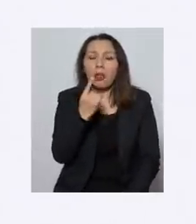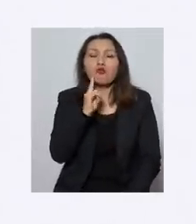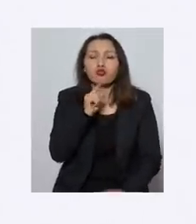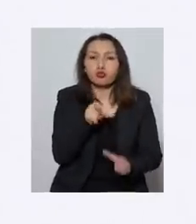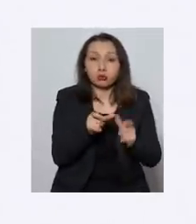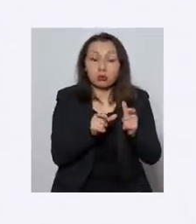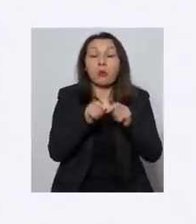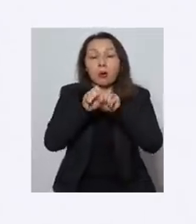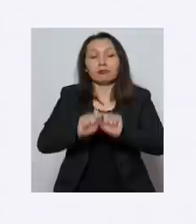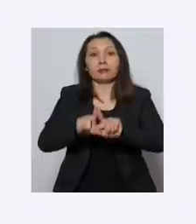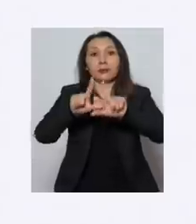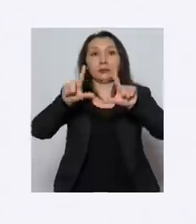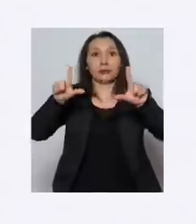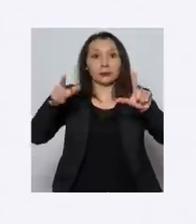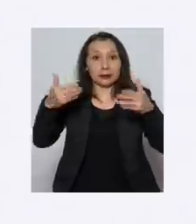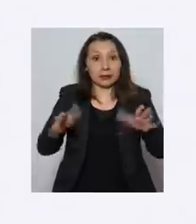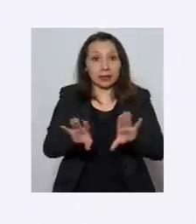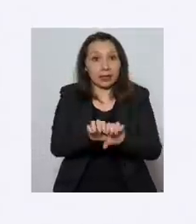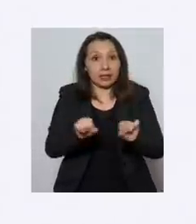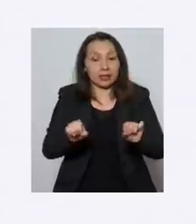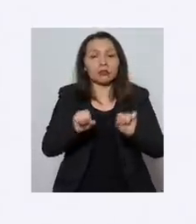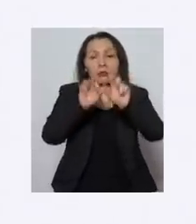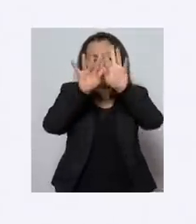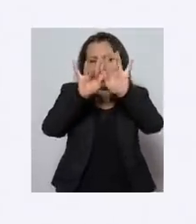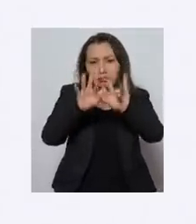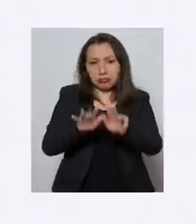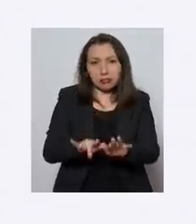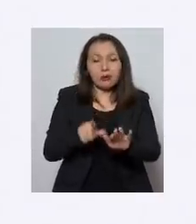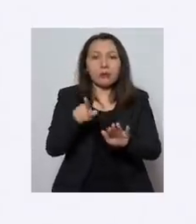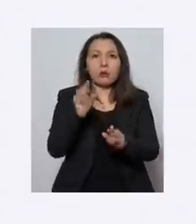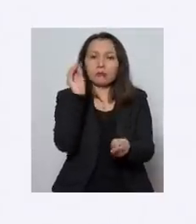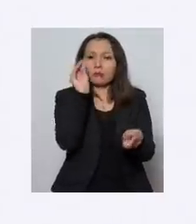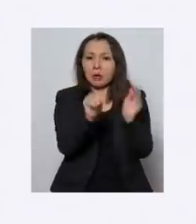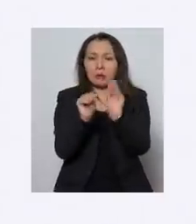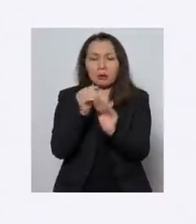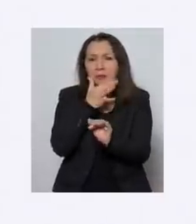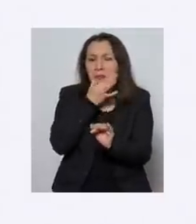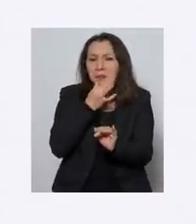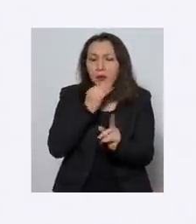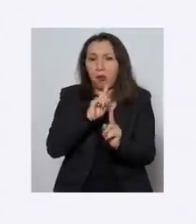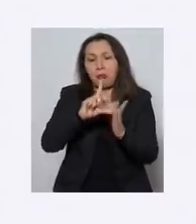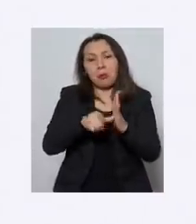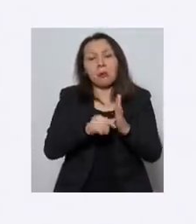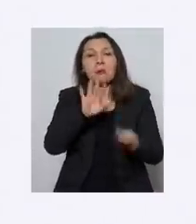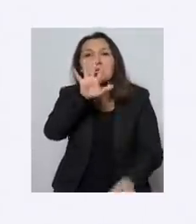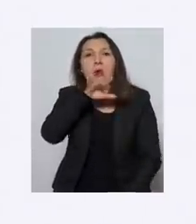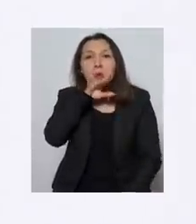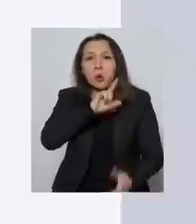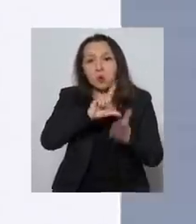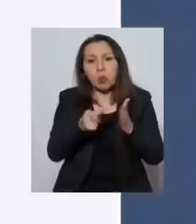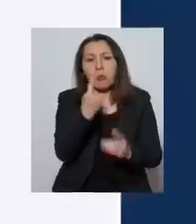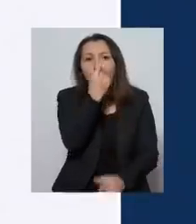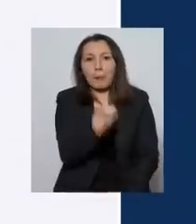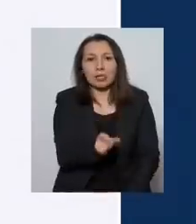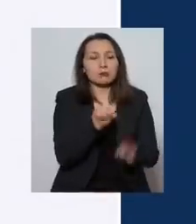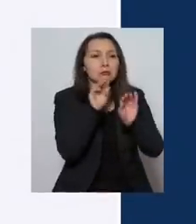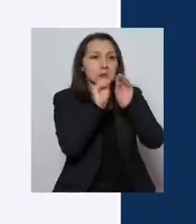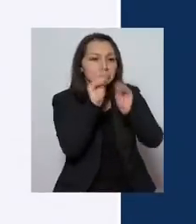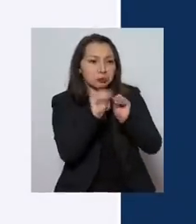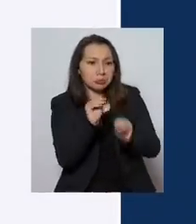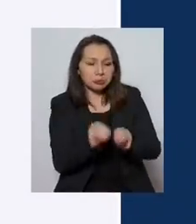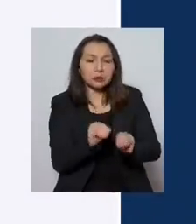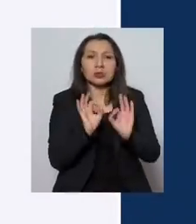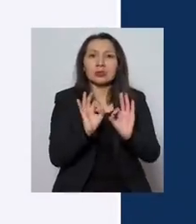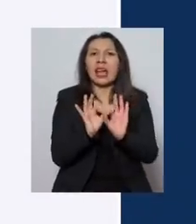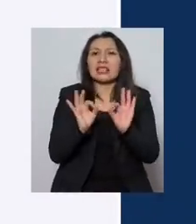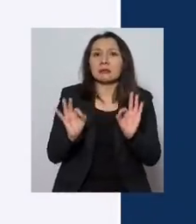Una vez adentro ya de la plataforma, es un formulario de solicitud muy simple que no demora más de cinco minutos por persona y que está